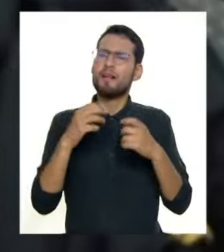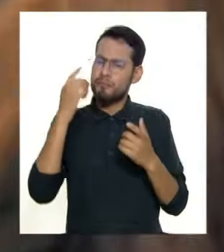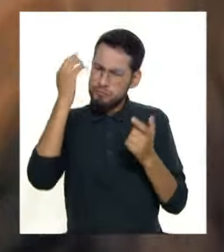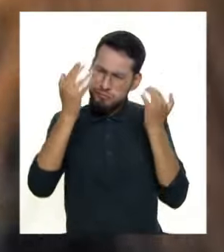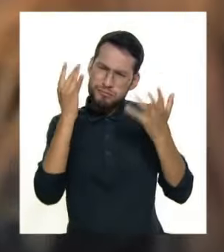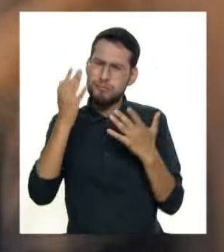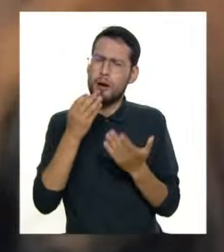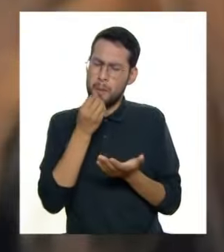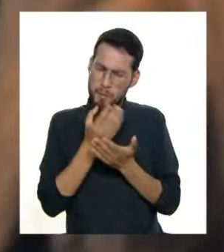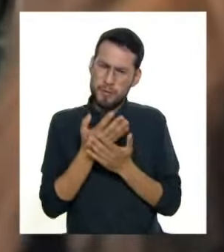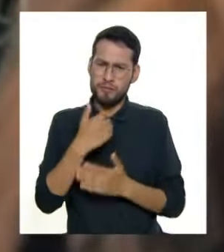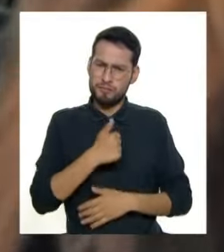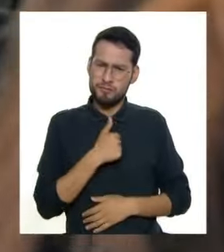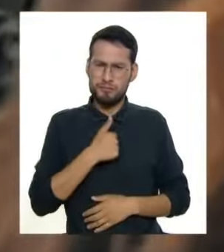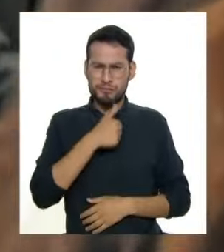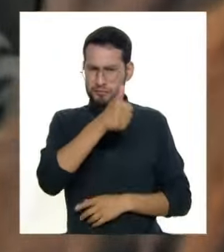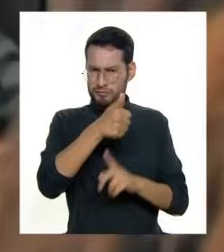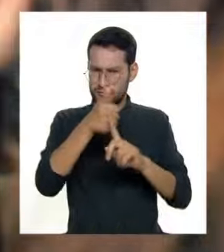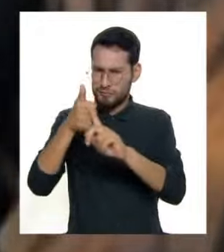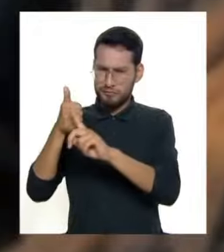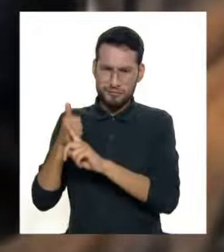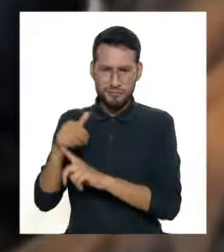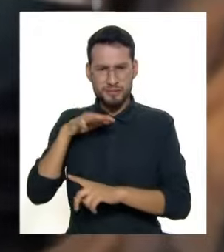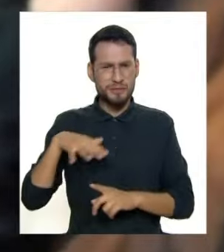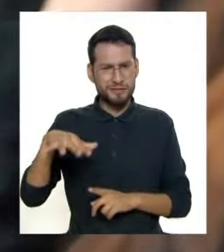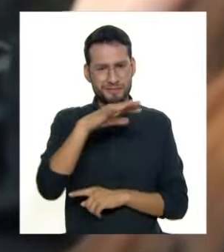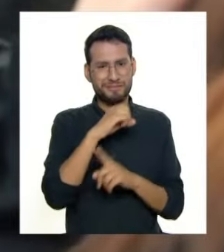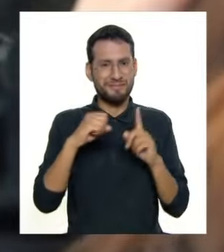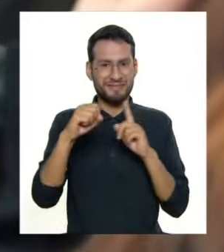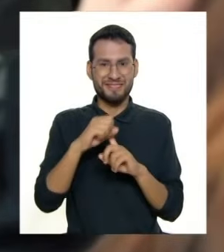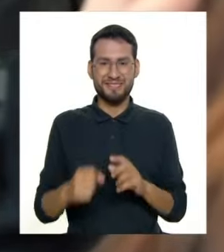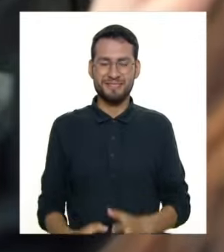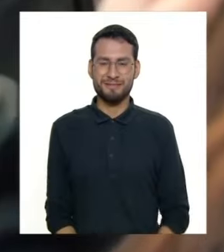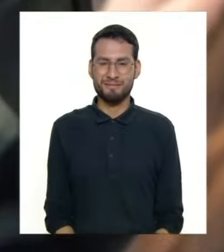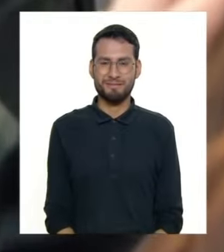bienestar de cada uno de nosotros y nuestro entorno social.